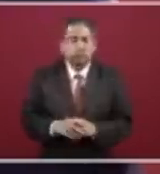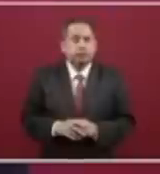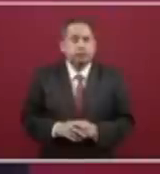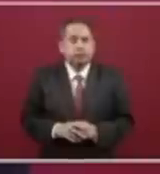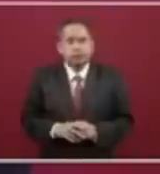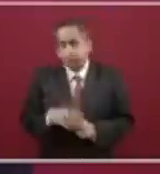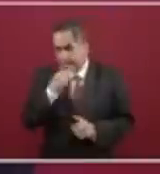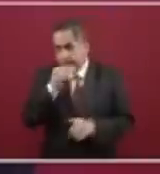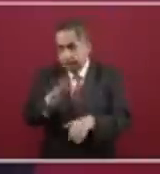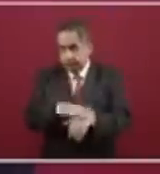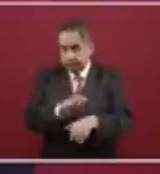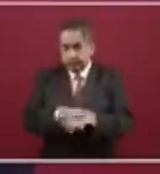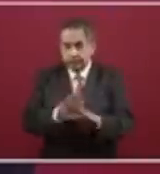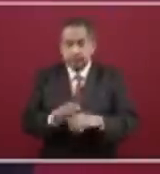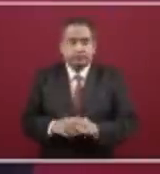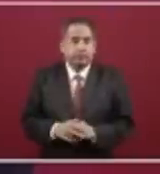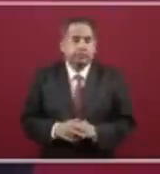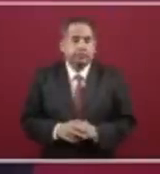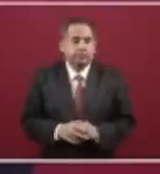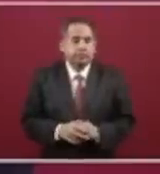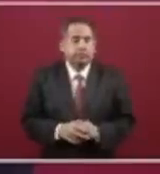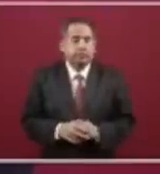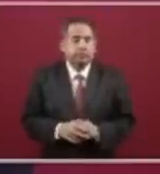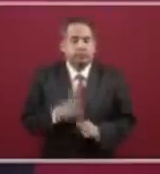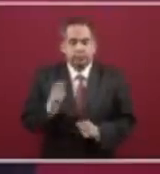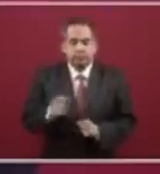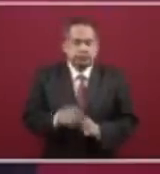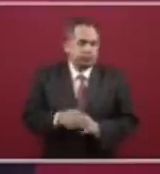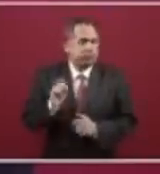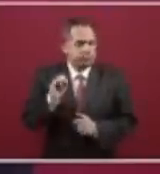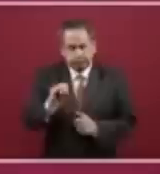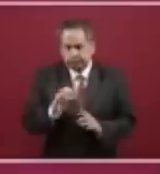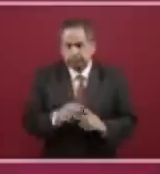adelanto que sí